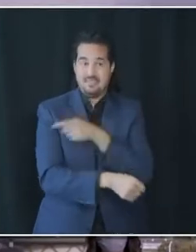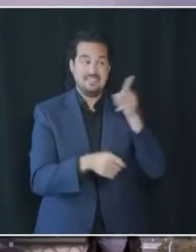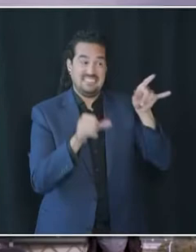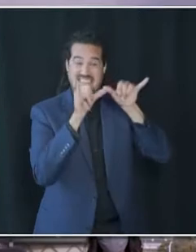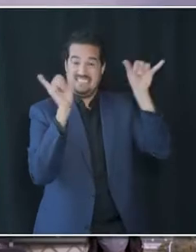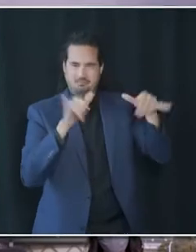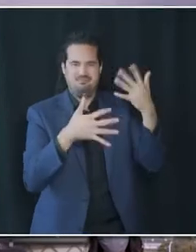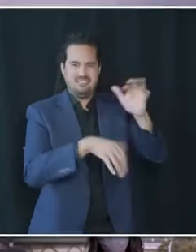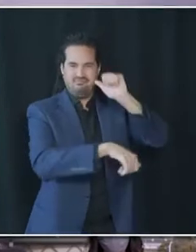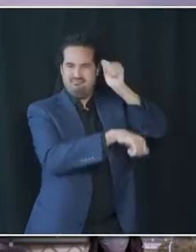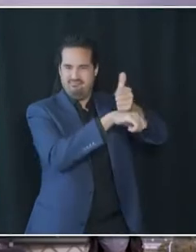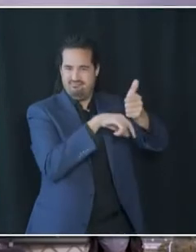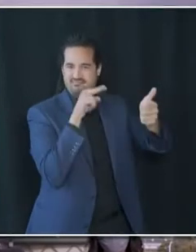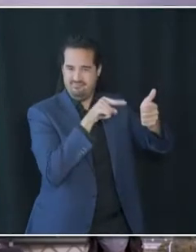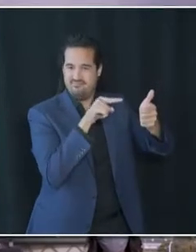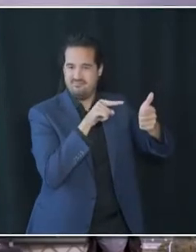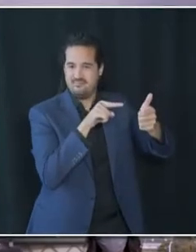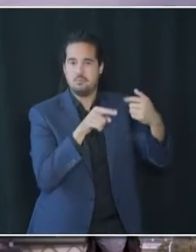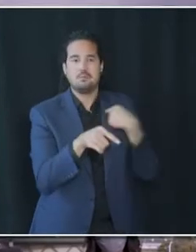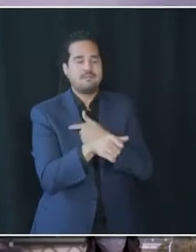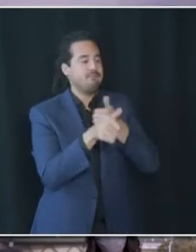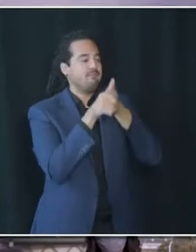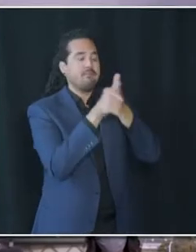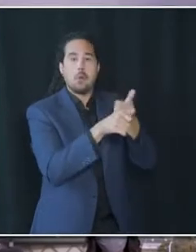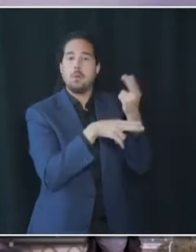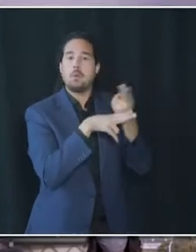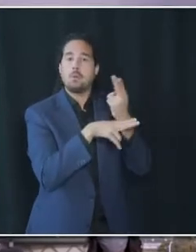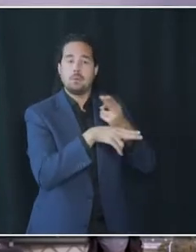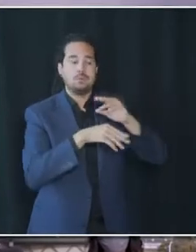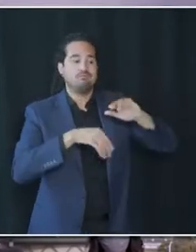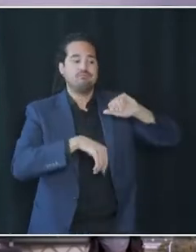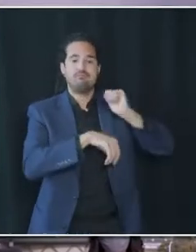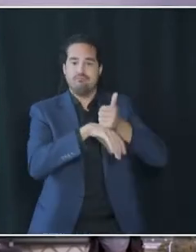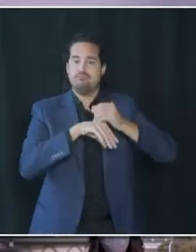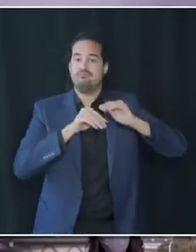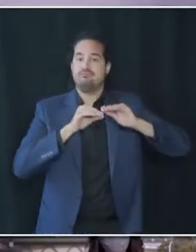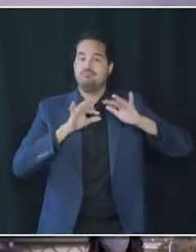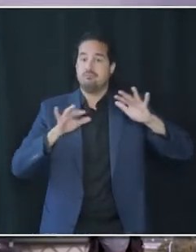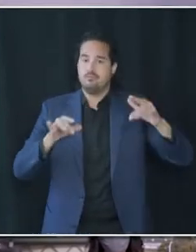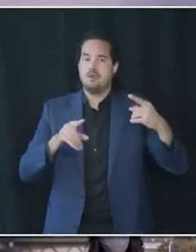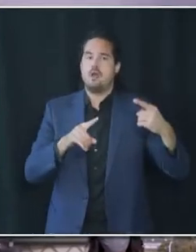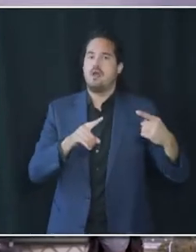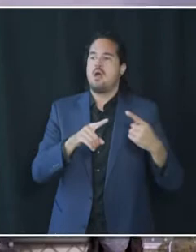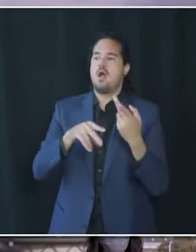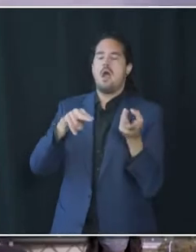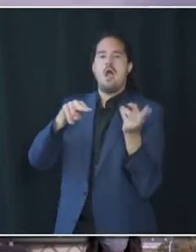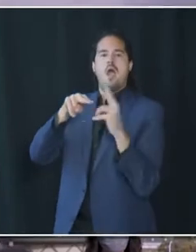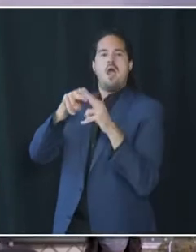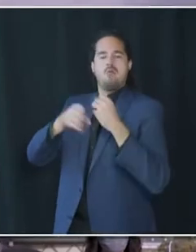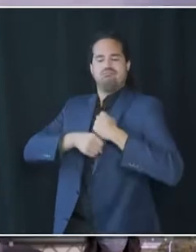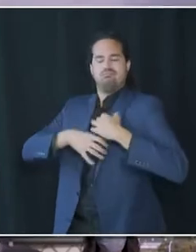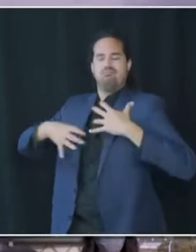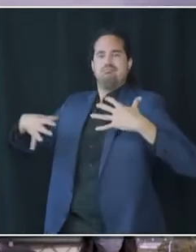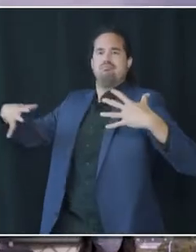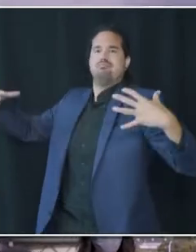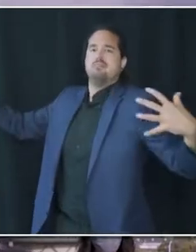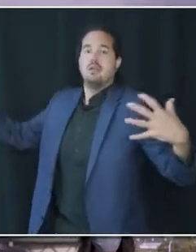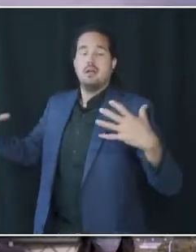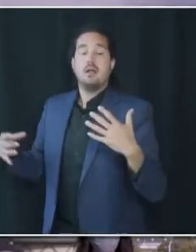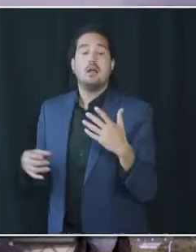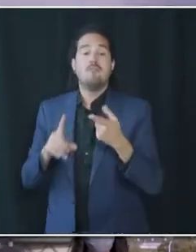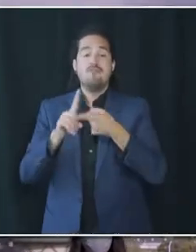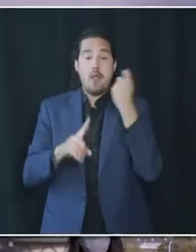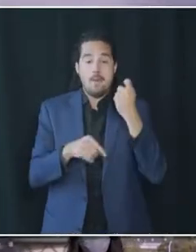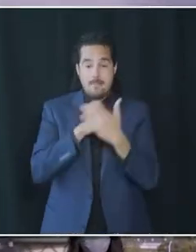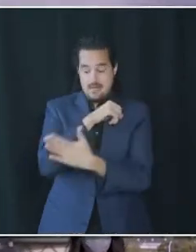estamos construyendo en base encima de esa infraestructura y esto es impulsado por los contras las necesidades de